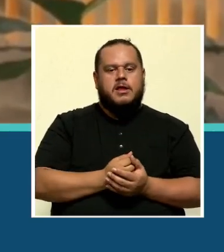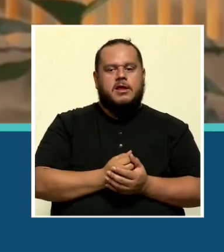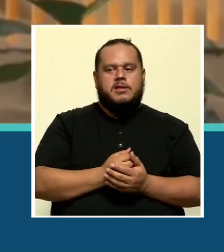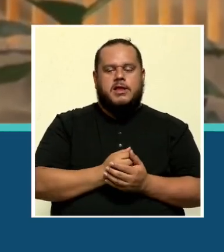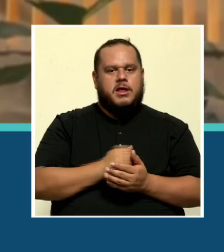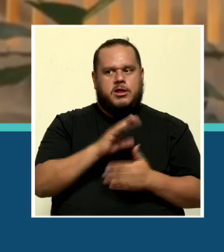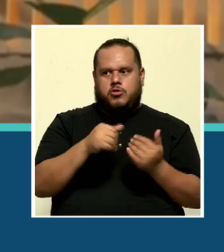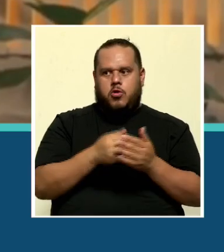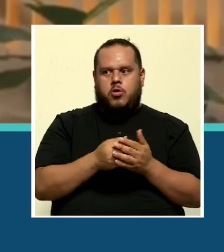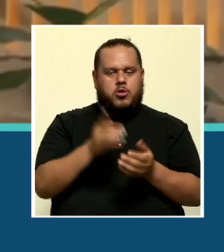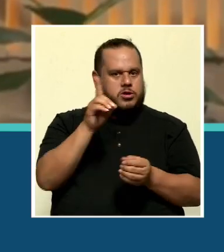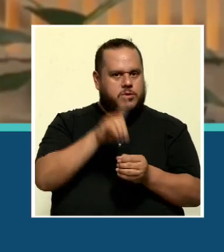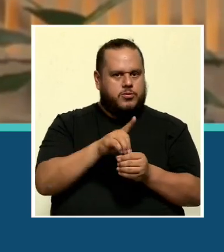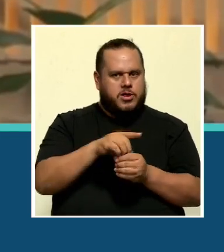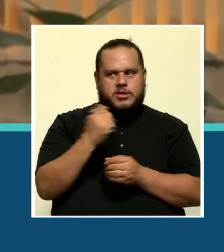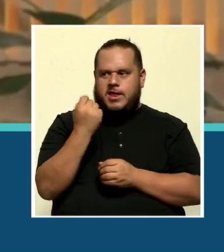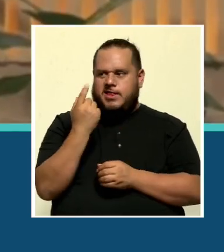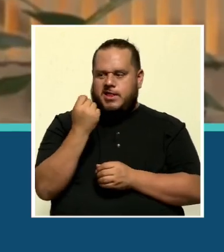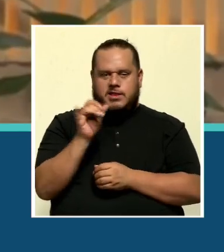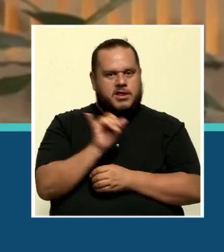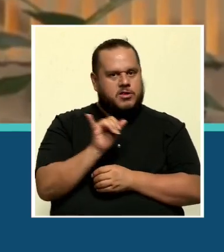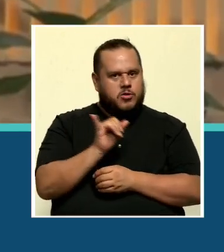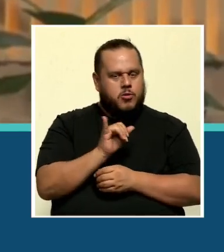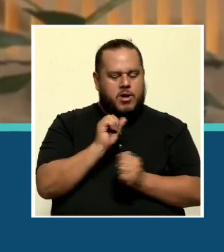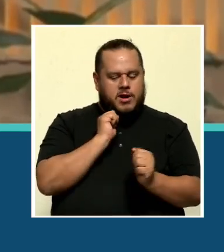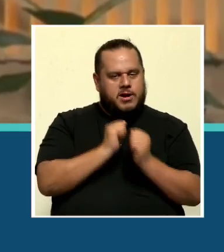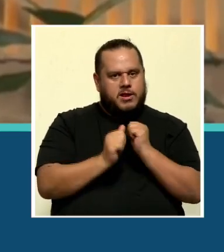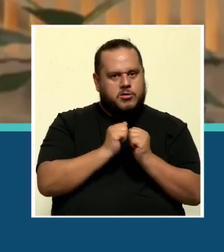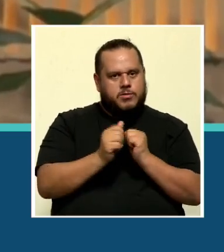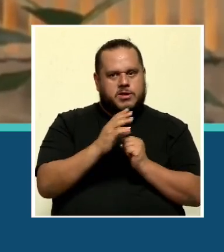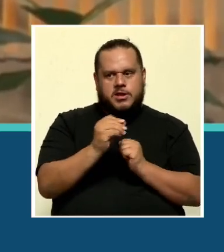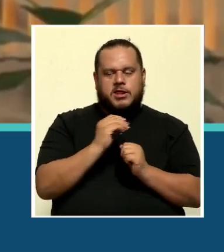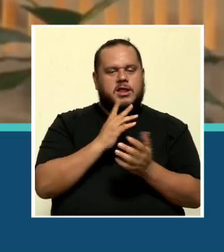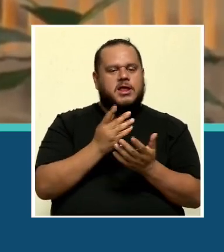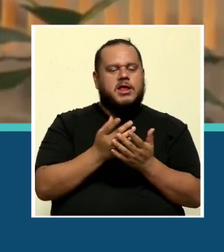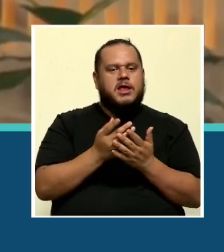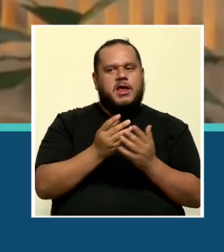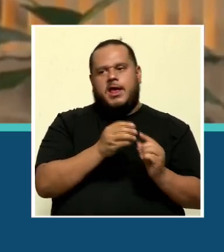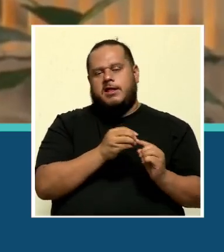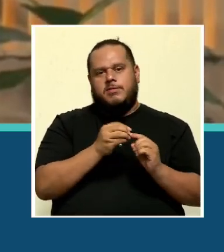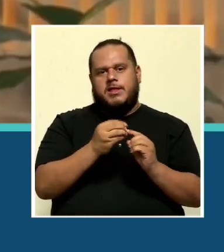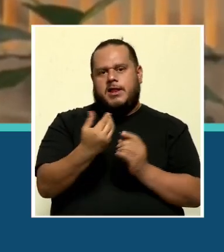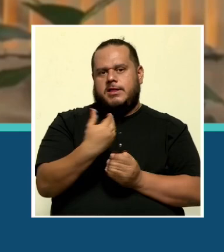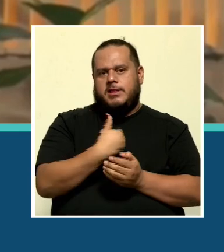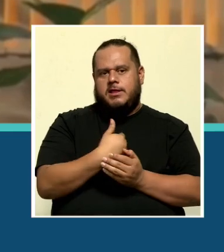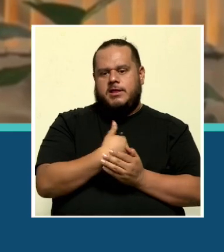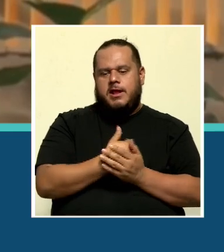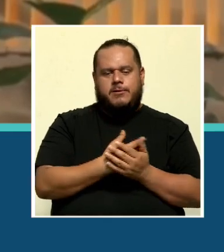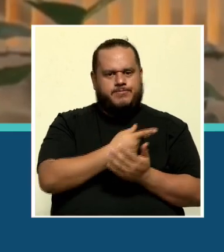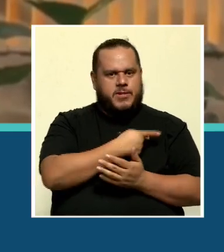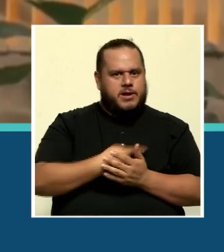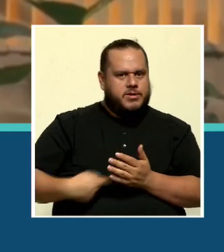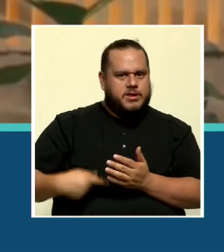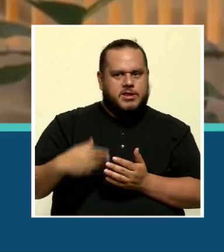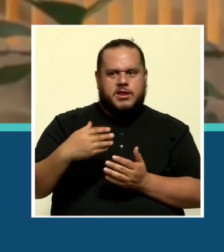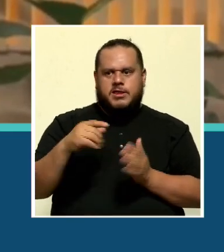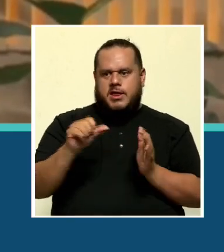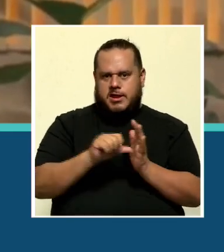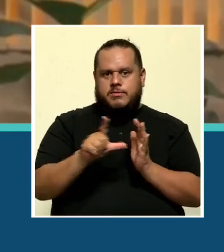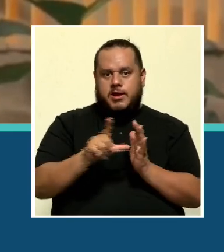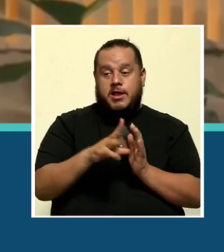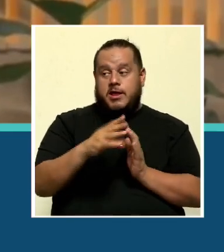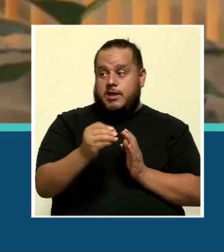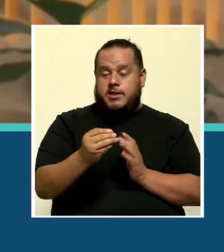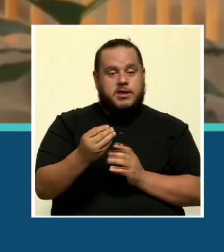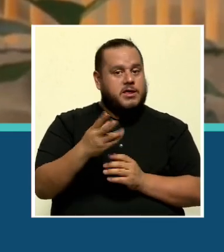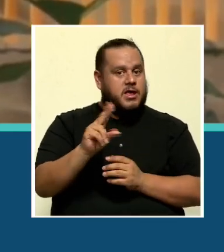los diputados, entendiendo también las competencias y facultades que tienen la presidencia legislativa y que